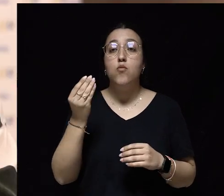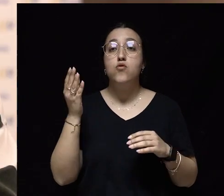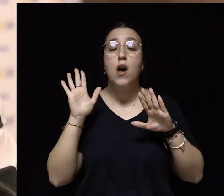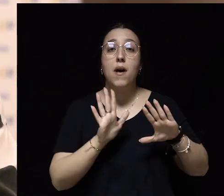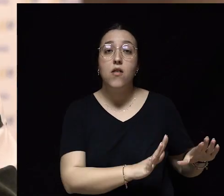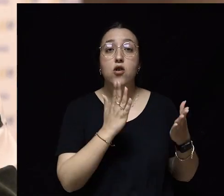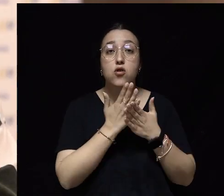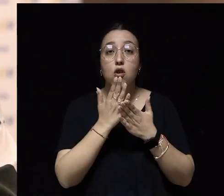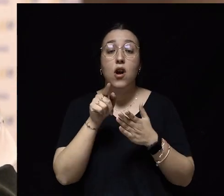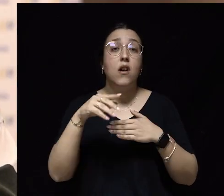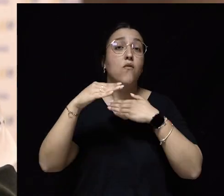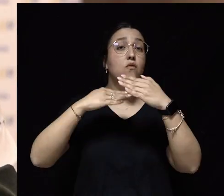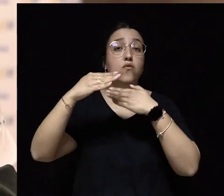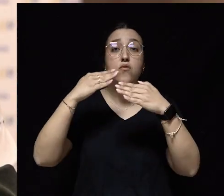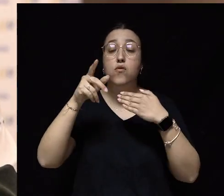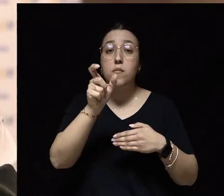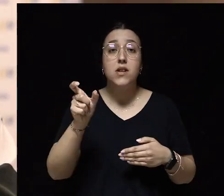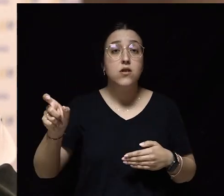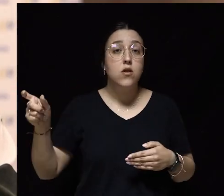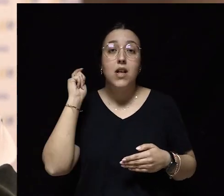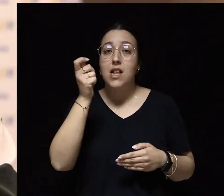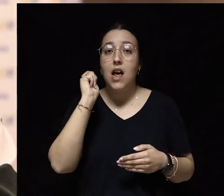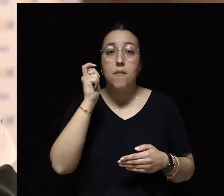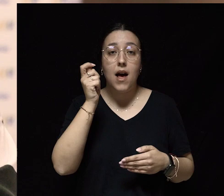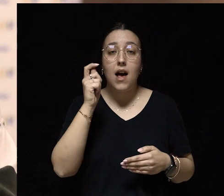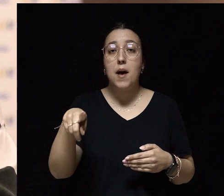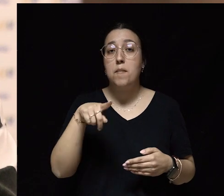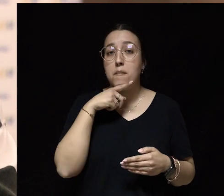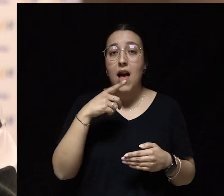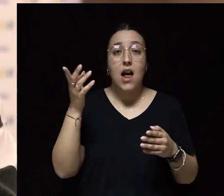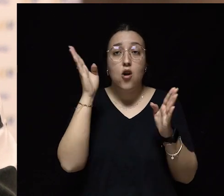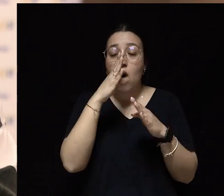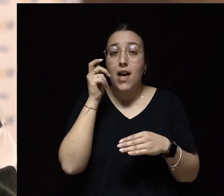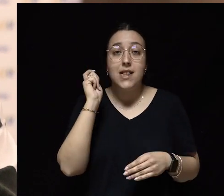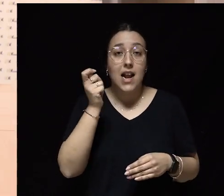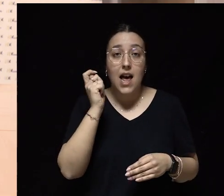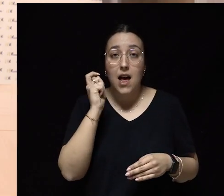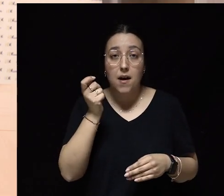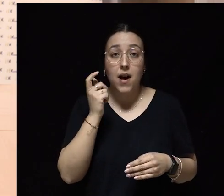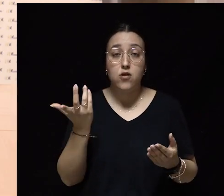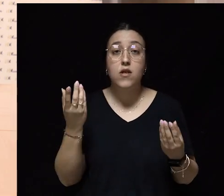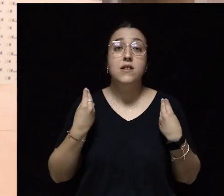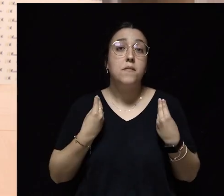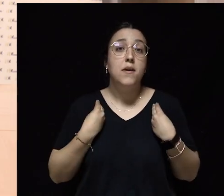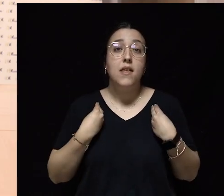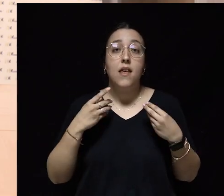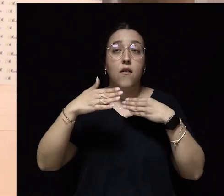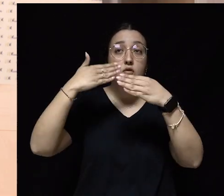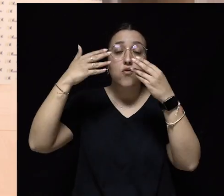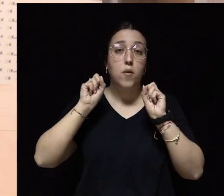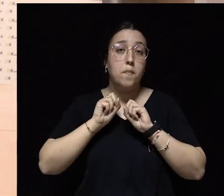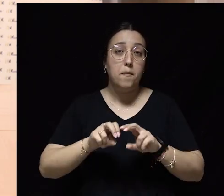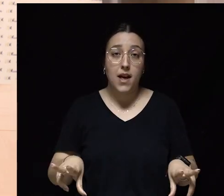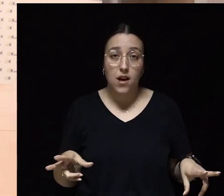escolar, en un futuro esas personas van a tener un trabajo muy precario. Entonces las condiciones de vida van a ser con